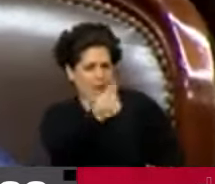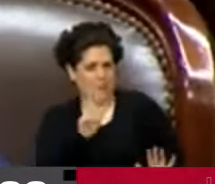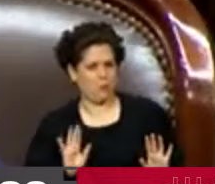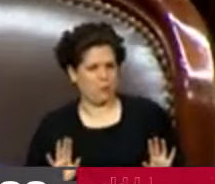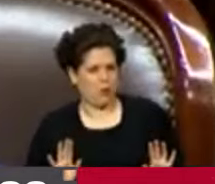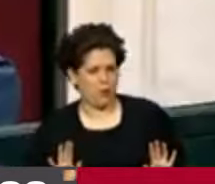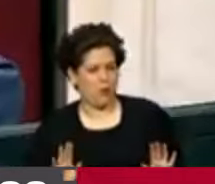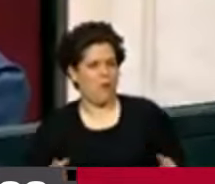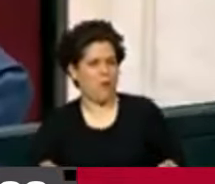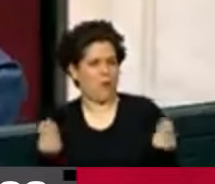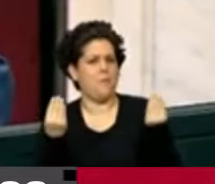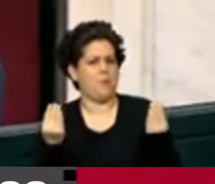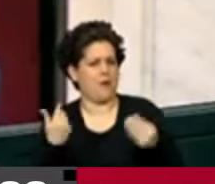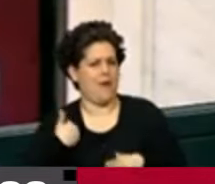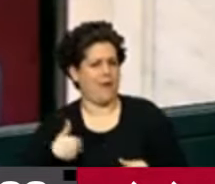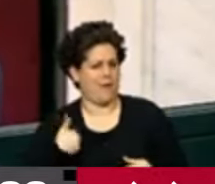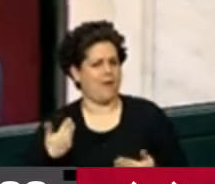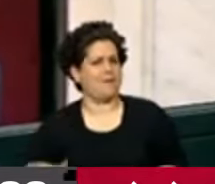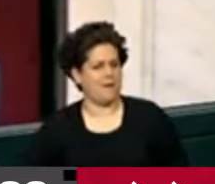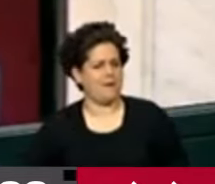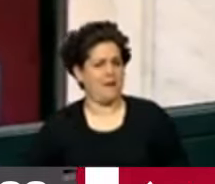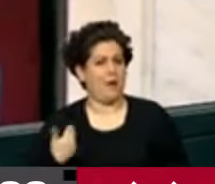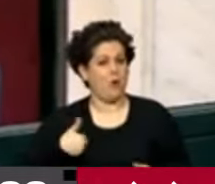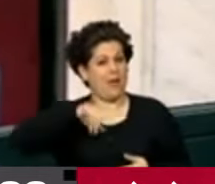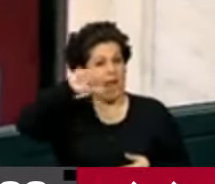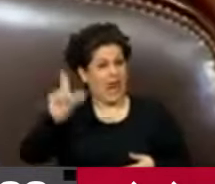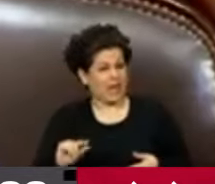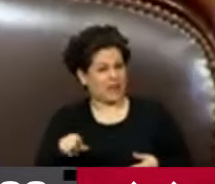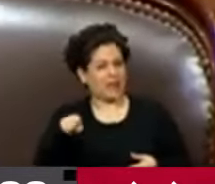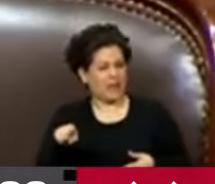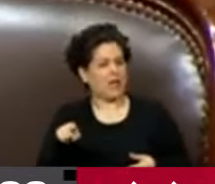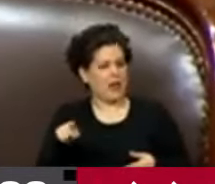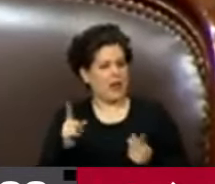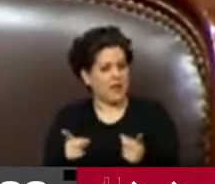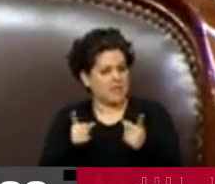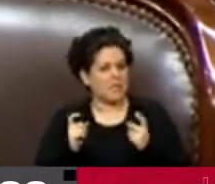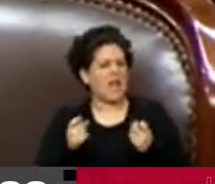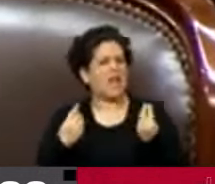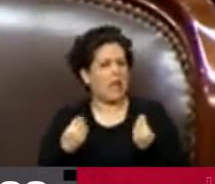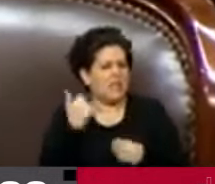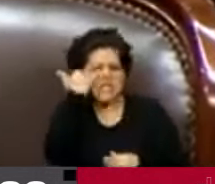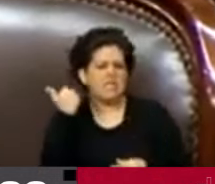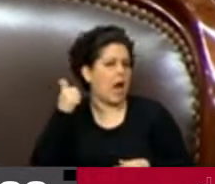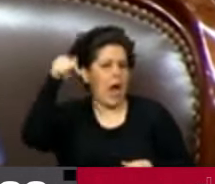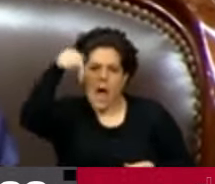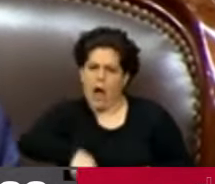porque la Argentina... Silencio, por favor. La Argentina redondee, está, diputado. Está necesitando